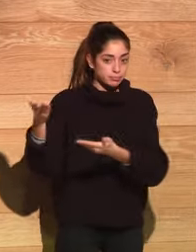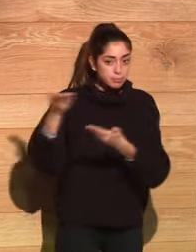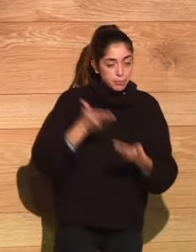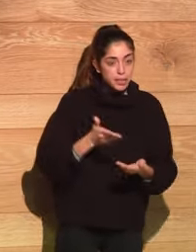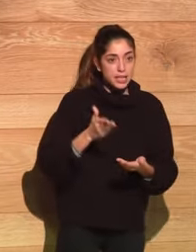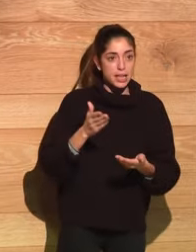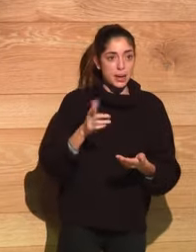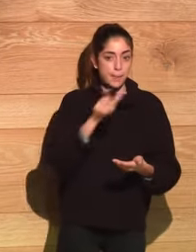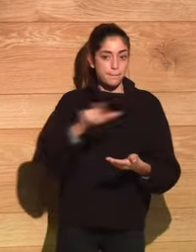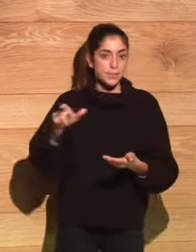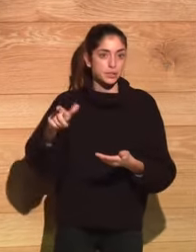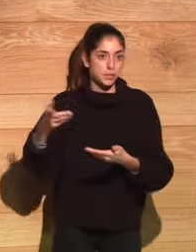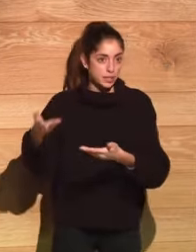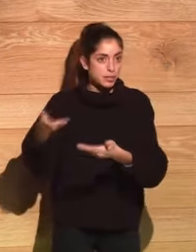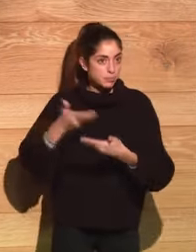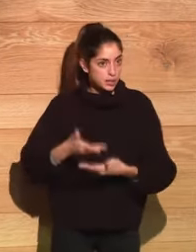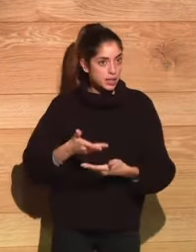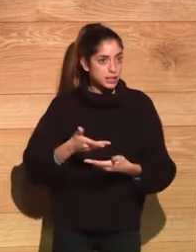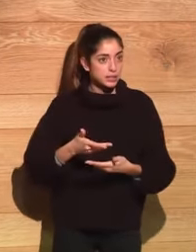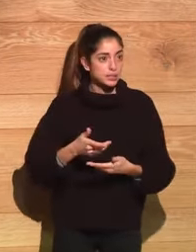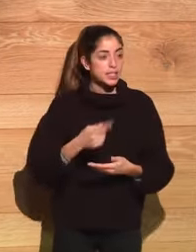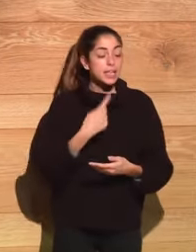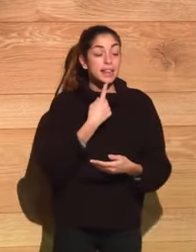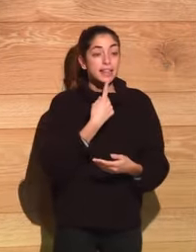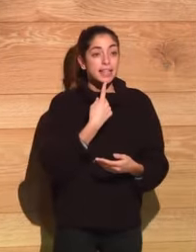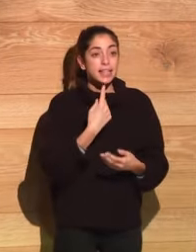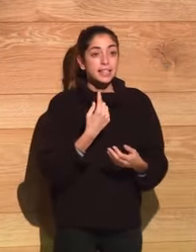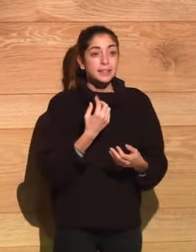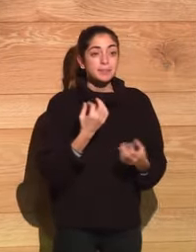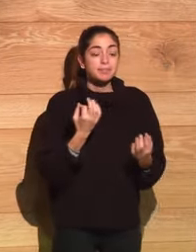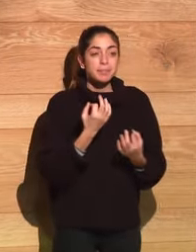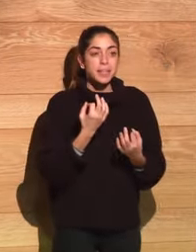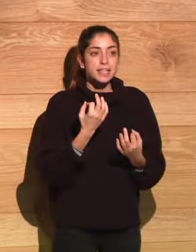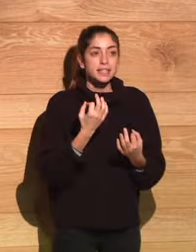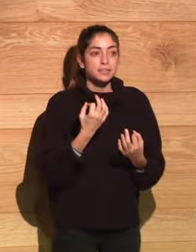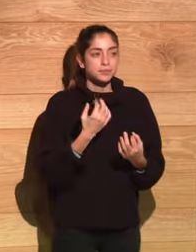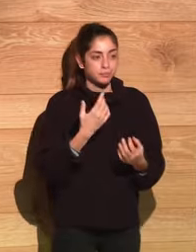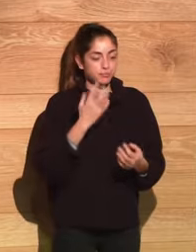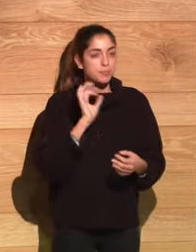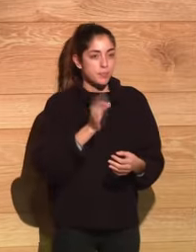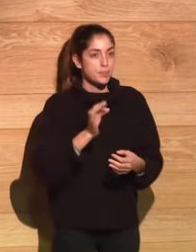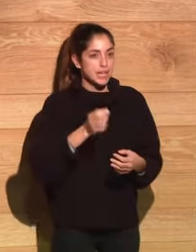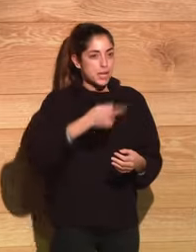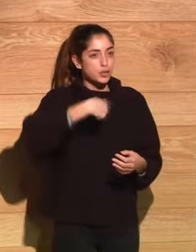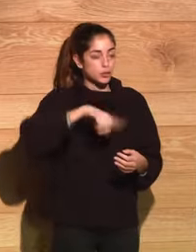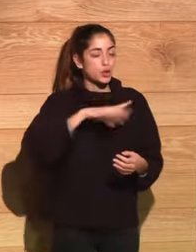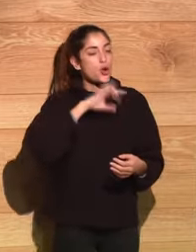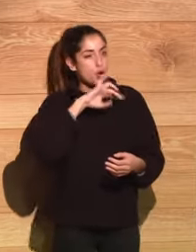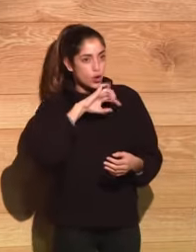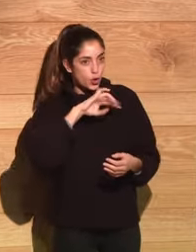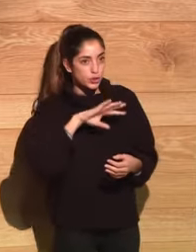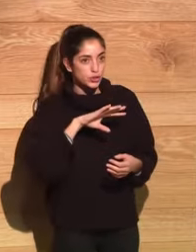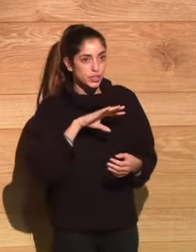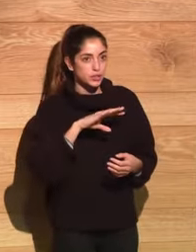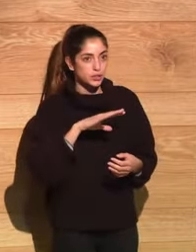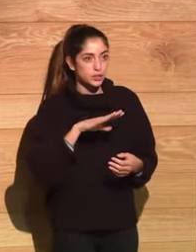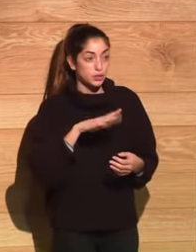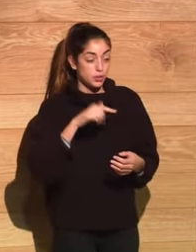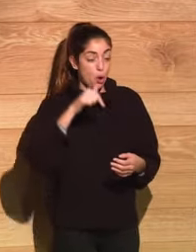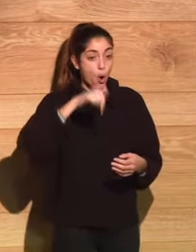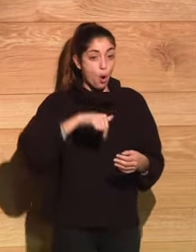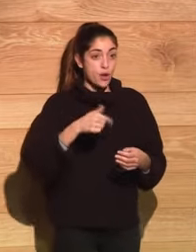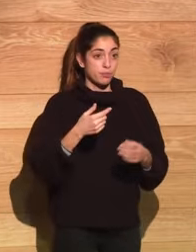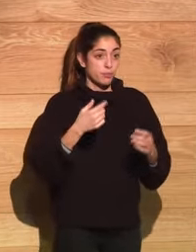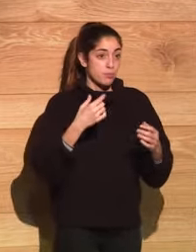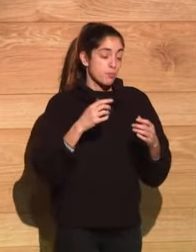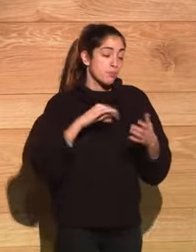invitados. Pero sí que os quería decir que la verdad es que estamos pues muy especialmente contentos de presentar este